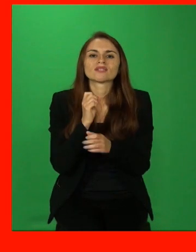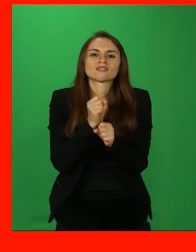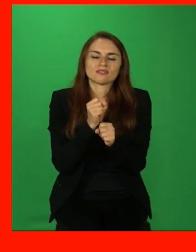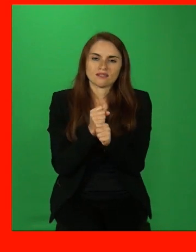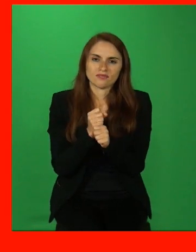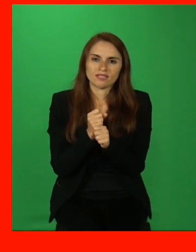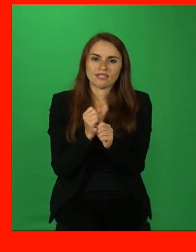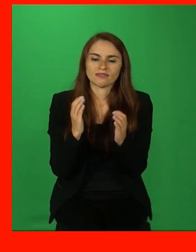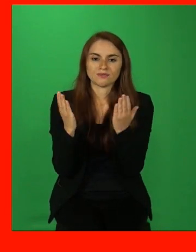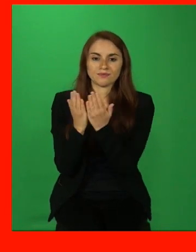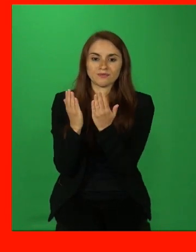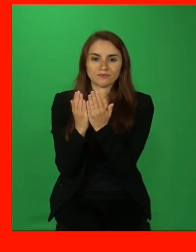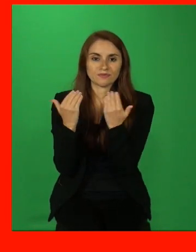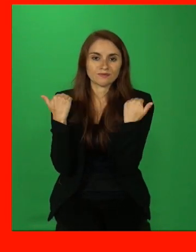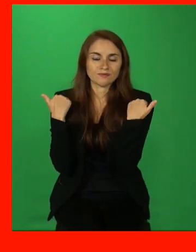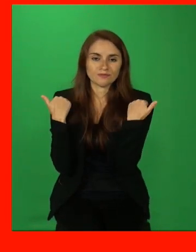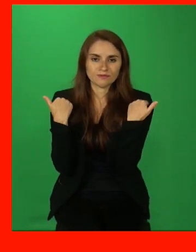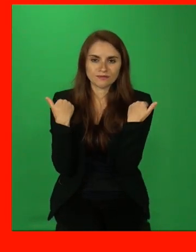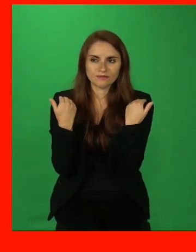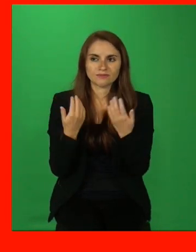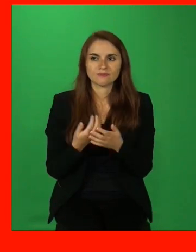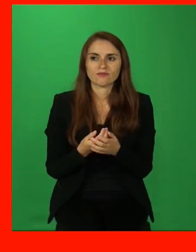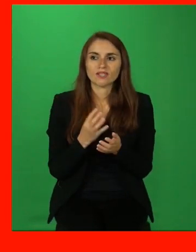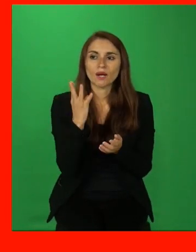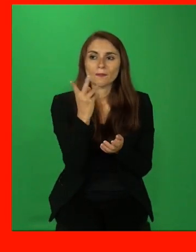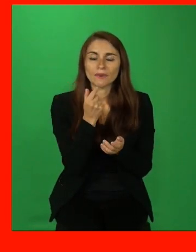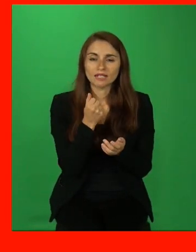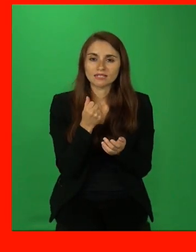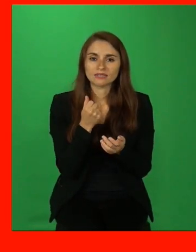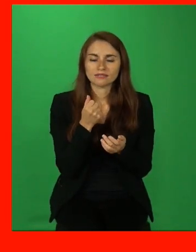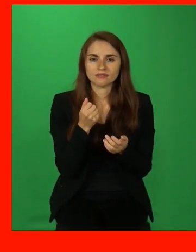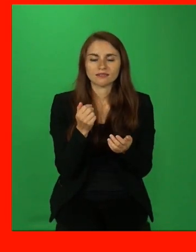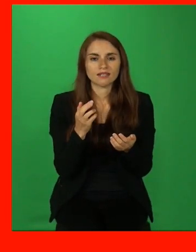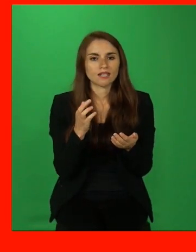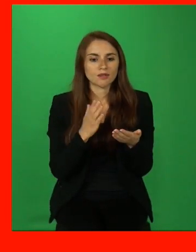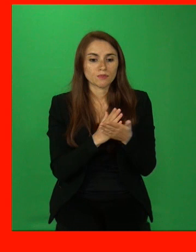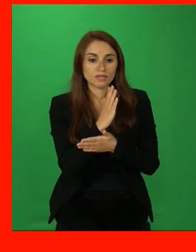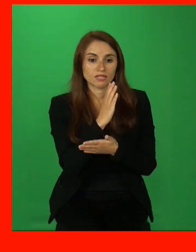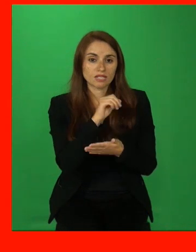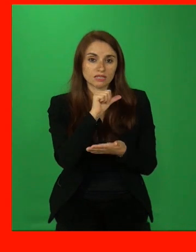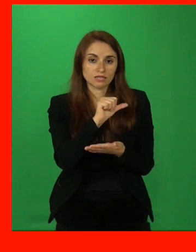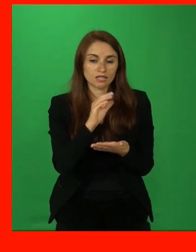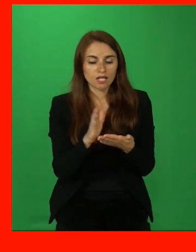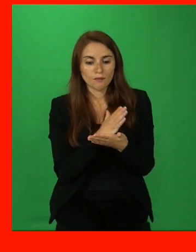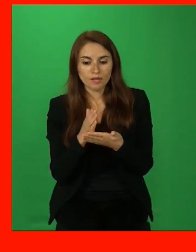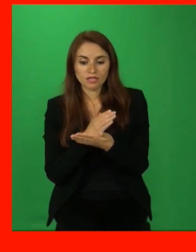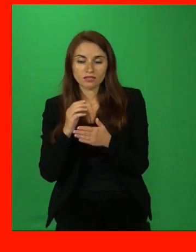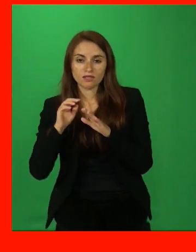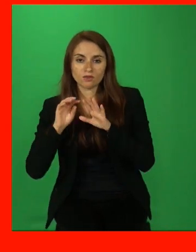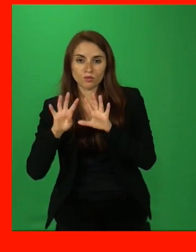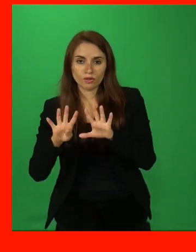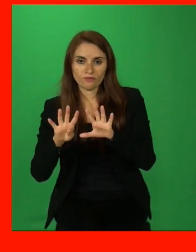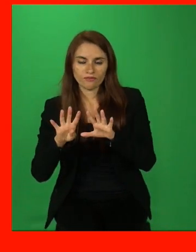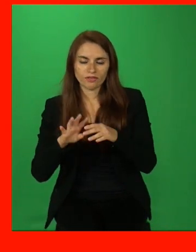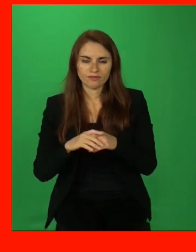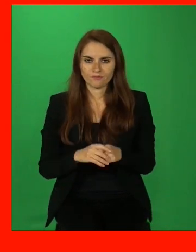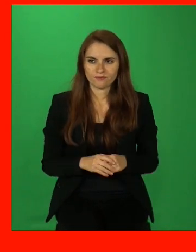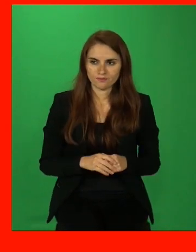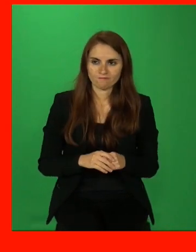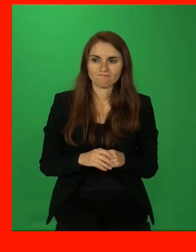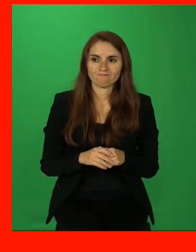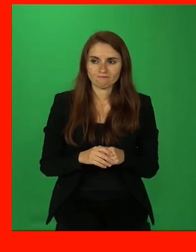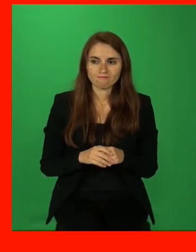tu texto de ejercitación del alumno en la página de la página 6 a la página 9